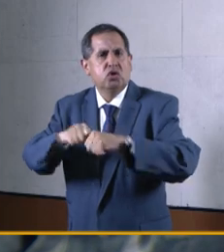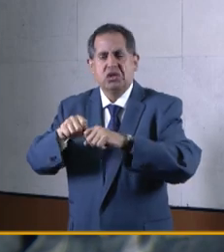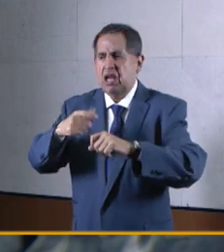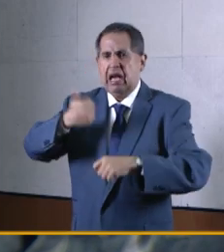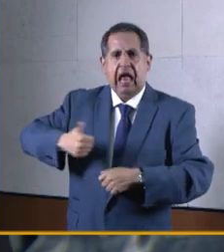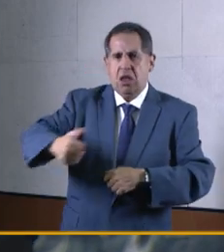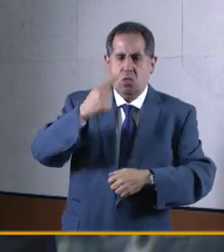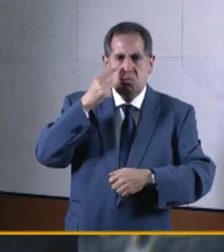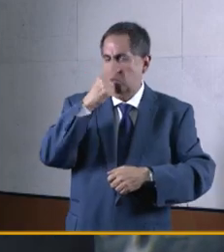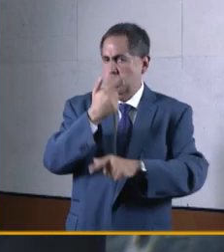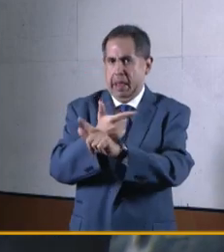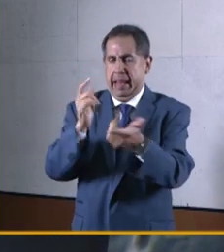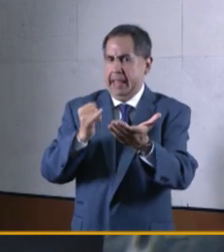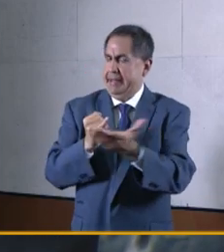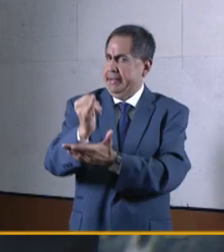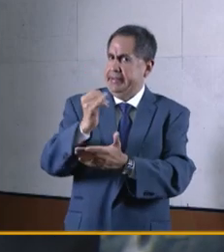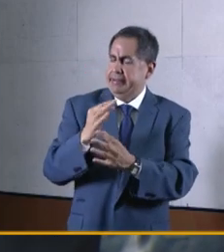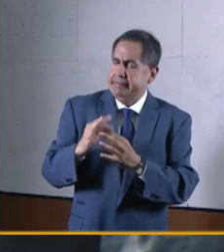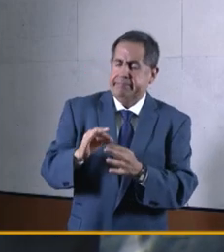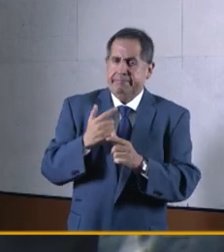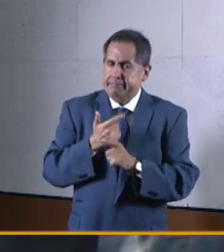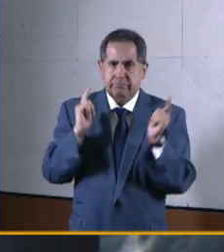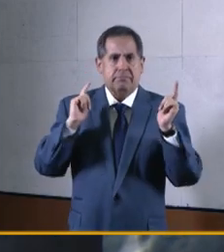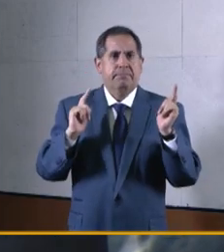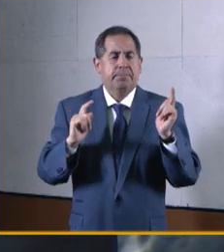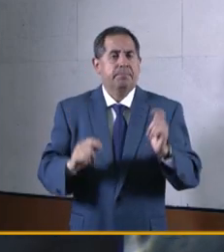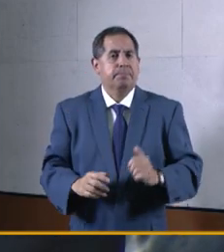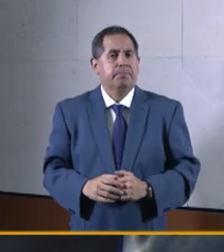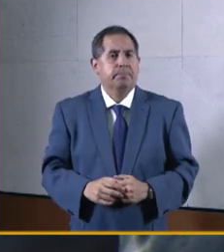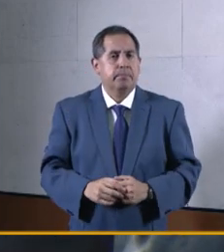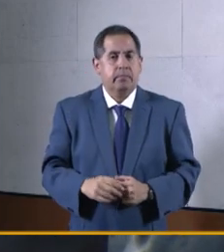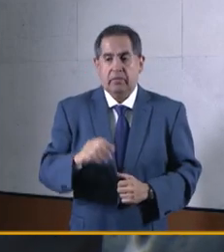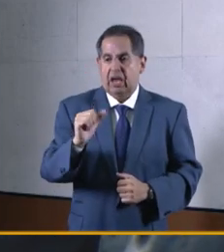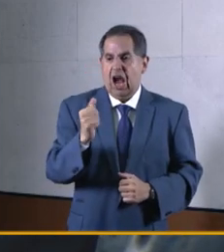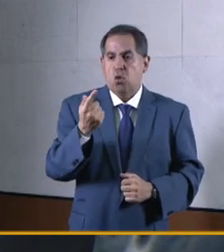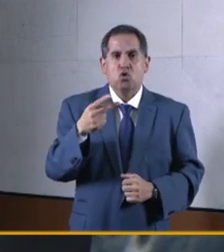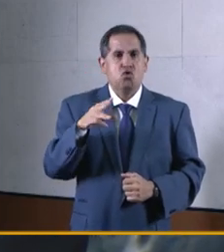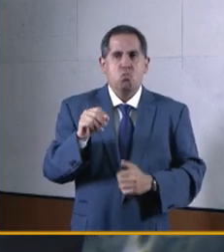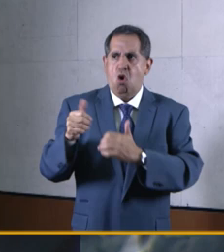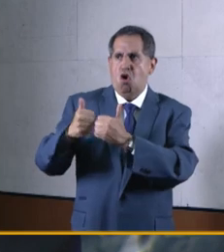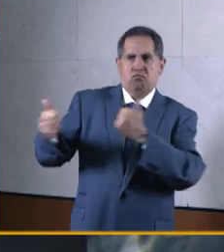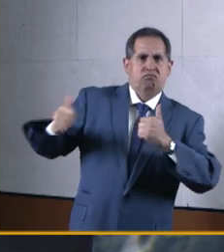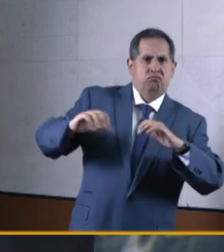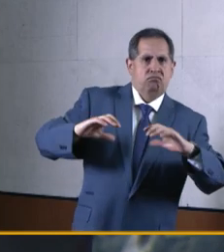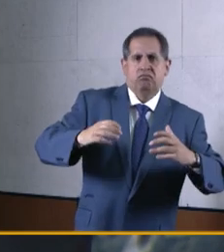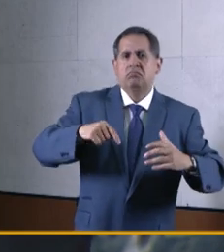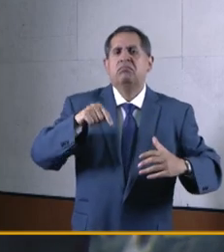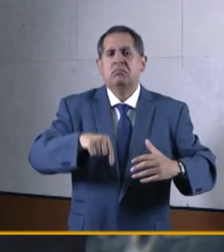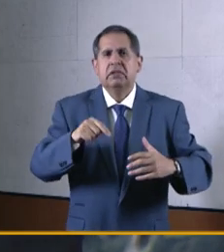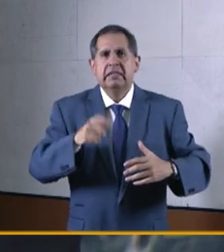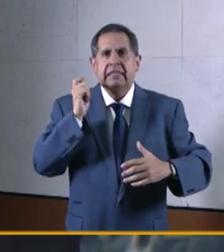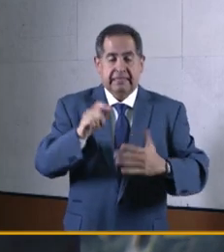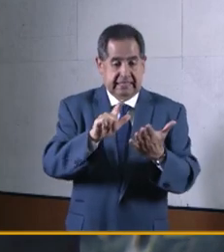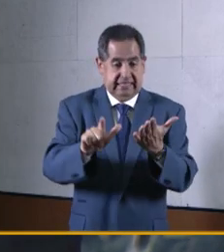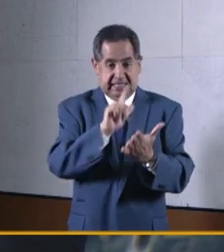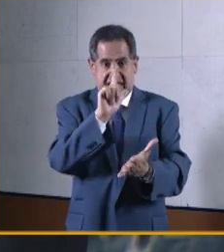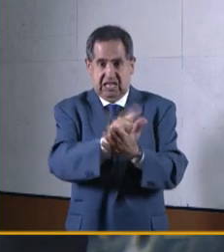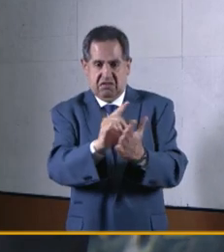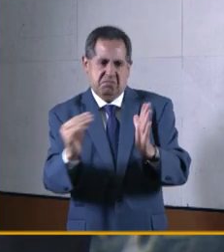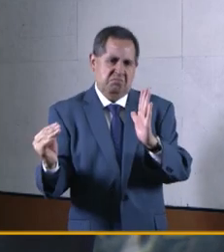genuina democracia la autonomía definitiva de esta universidad consta en la ley orgánica